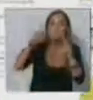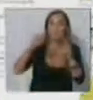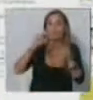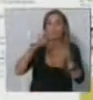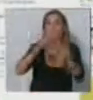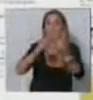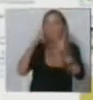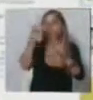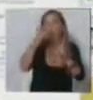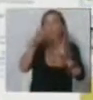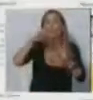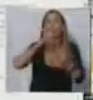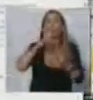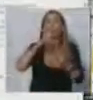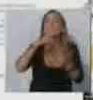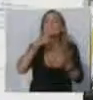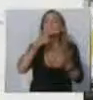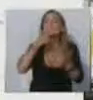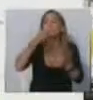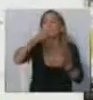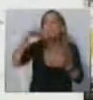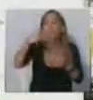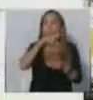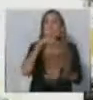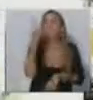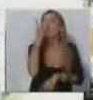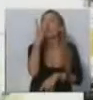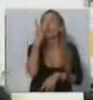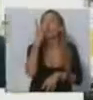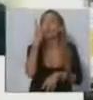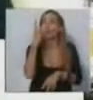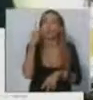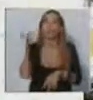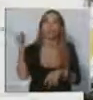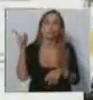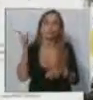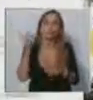que circulaba, porque circulan todas las noticias de color ahora, es que uno de ellos fue a pedir